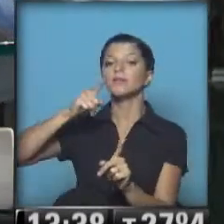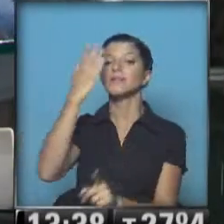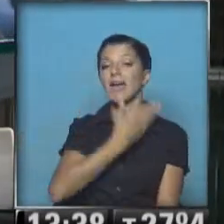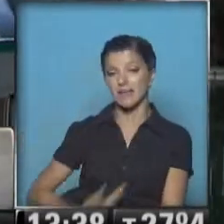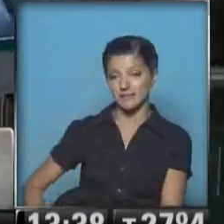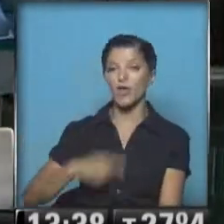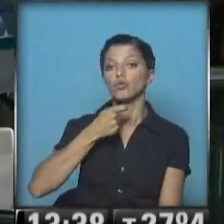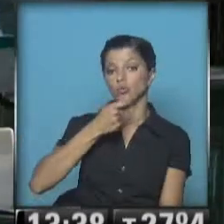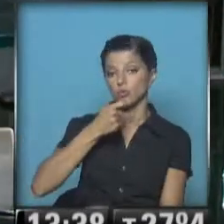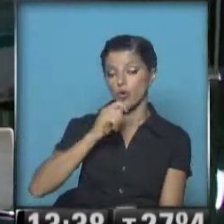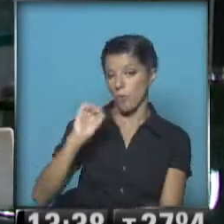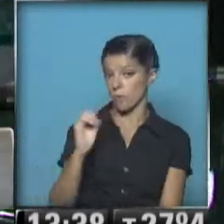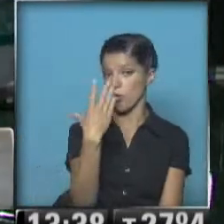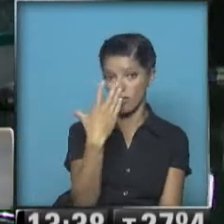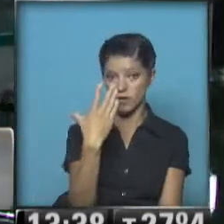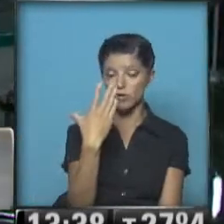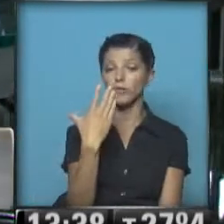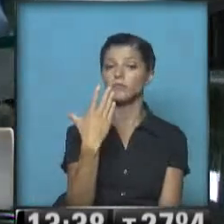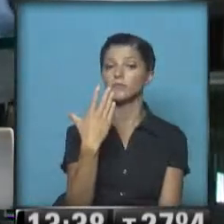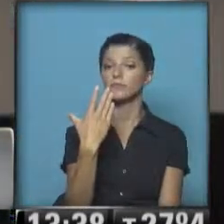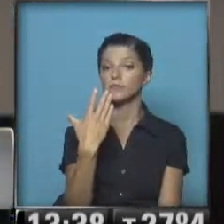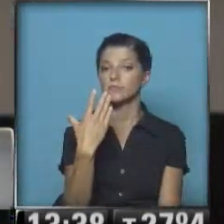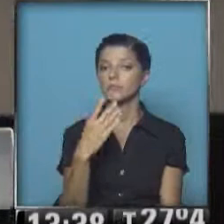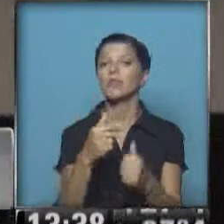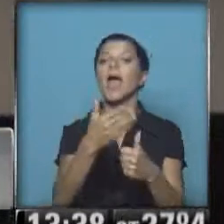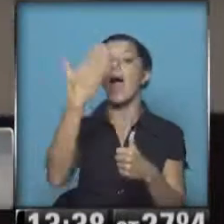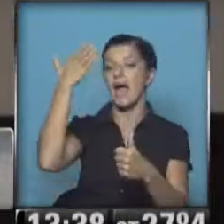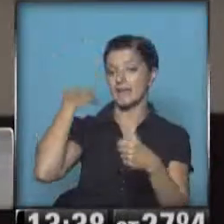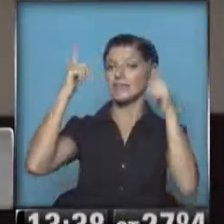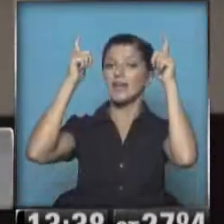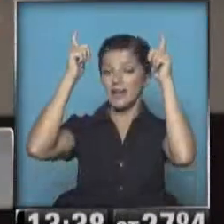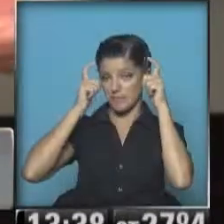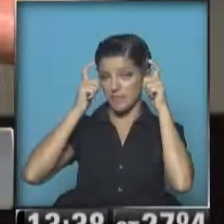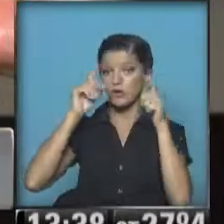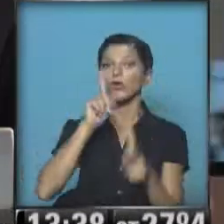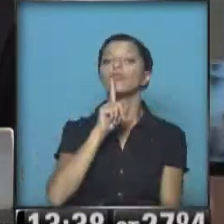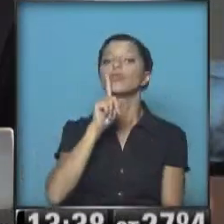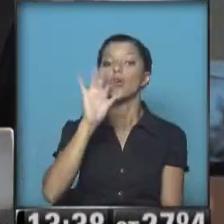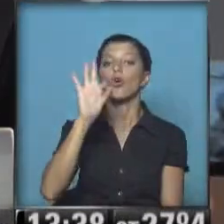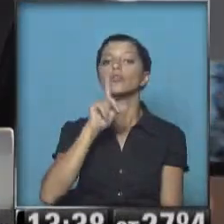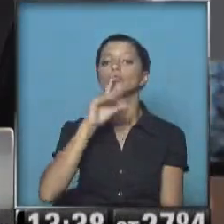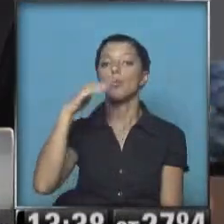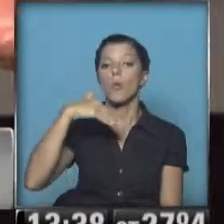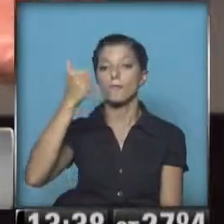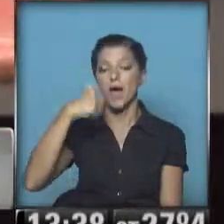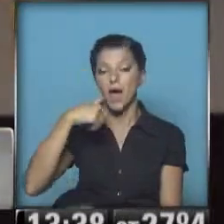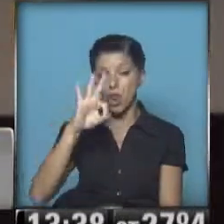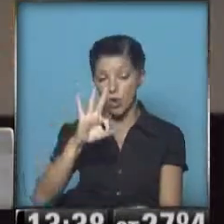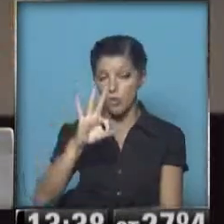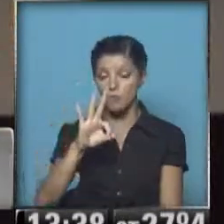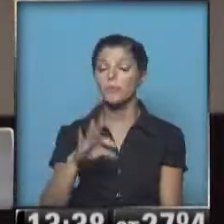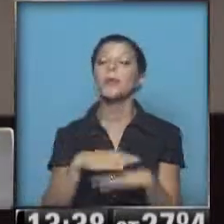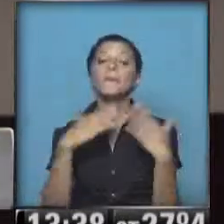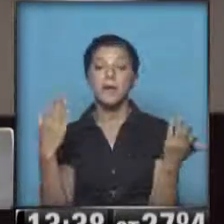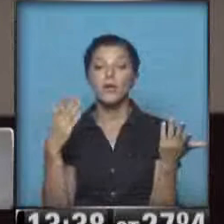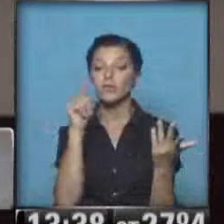turco moderno, que se fundó sobre los escombros del Imperio Otomano, pero donde el padre fundador de la patria, Kemal Atatürk, era parte